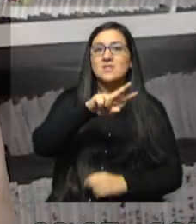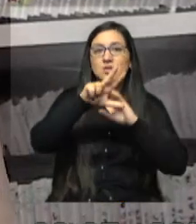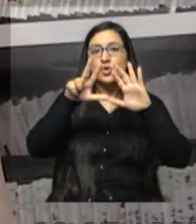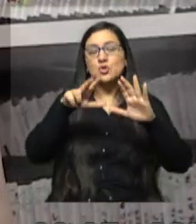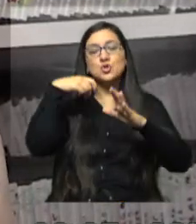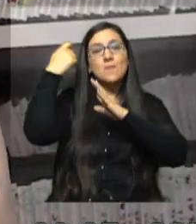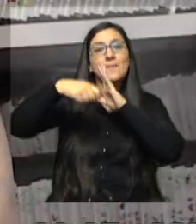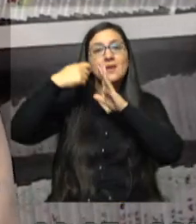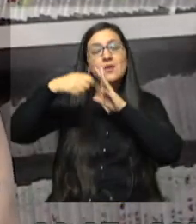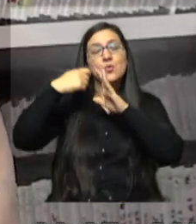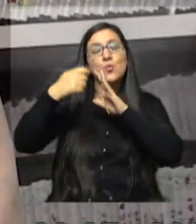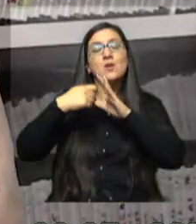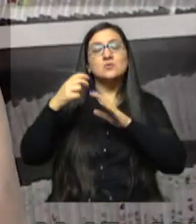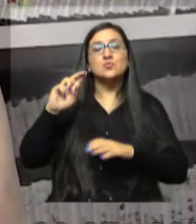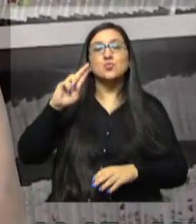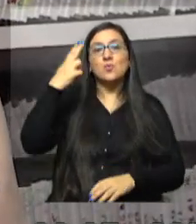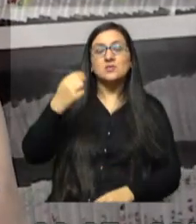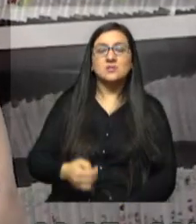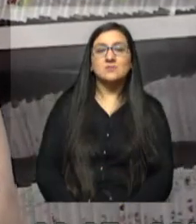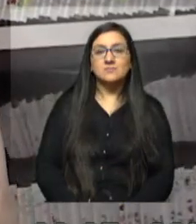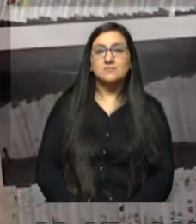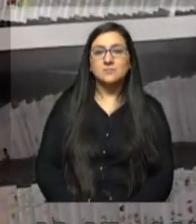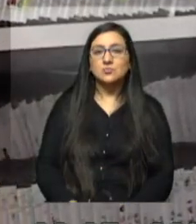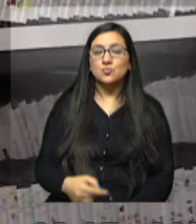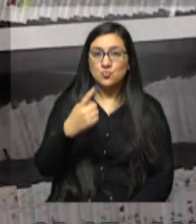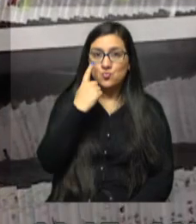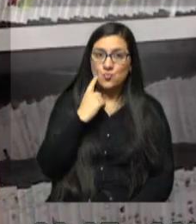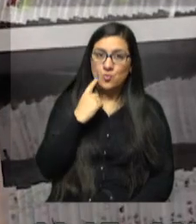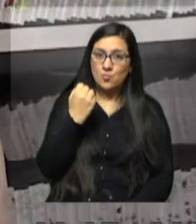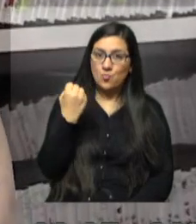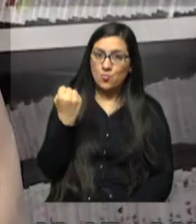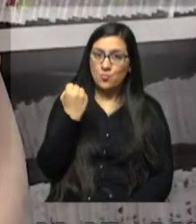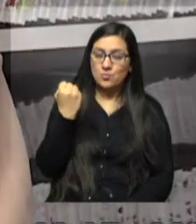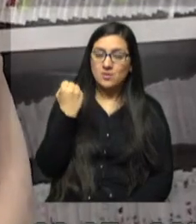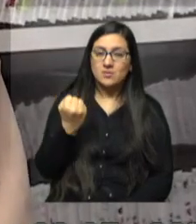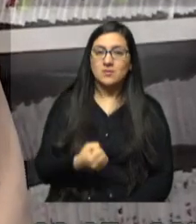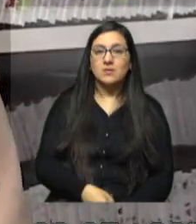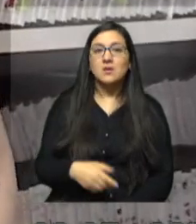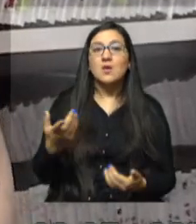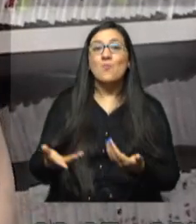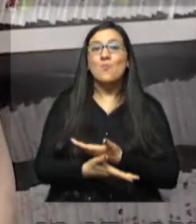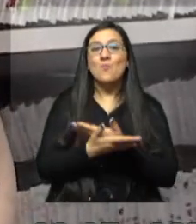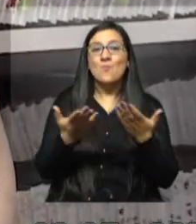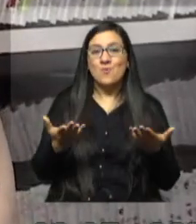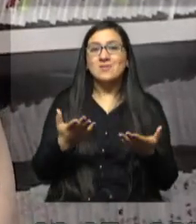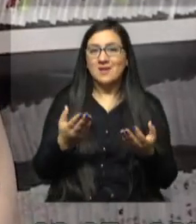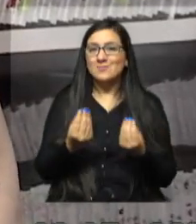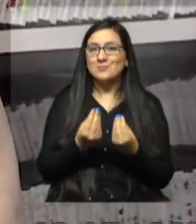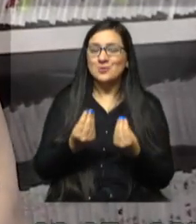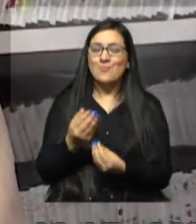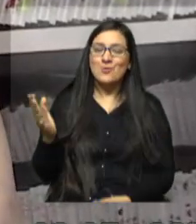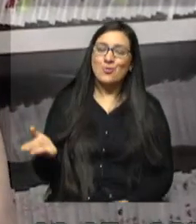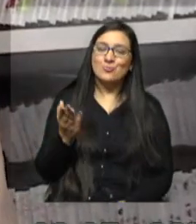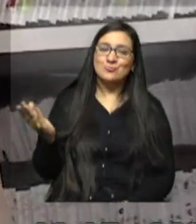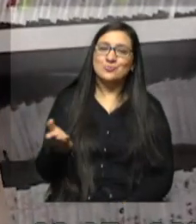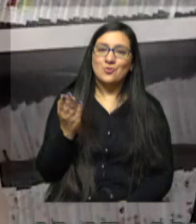uruguayas, tanto mayoritarias como minoritarias. Es una cifra bastante importante que de alguna forma refleja el estado de la producción nacional,